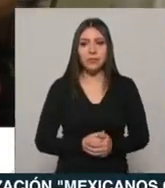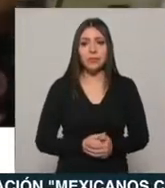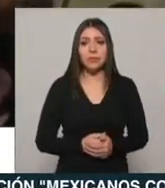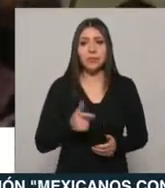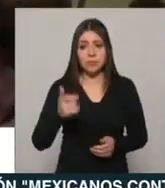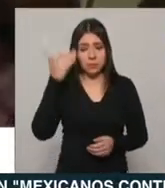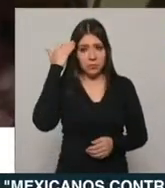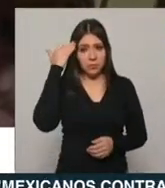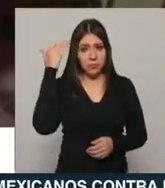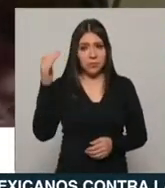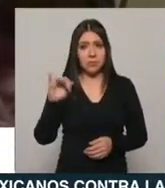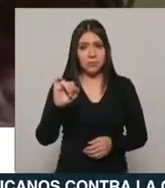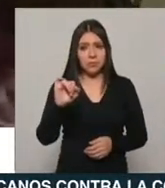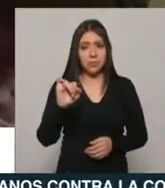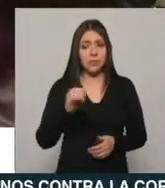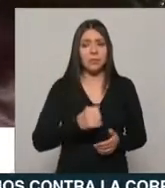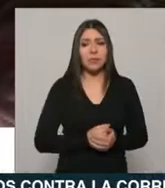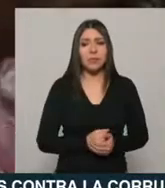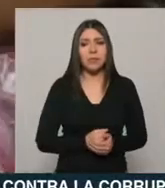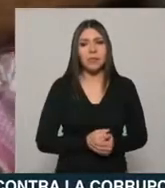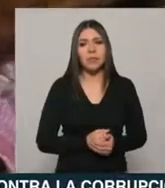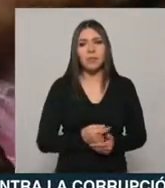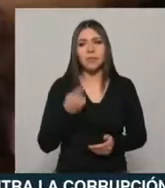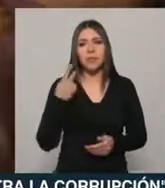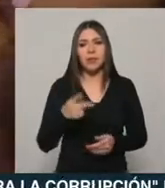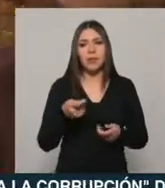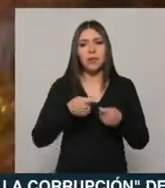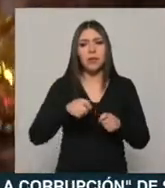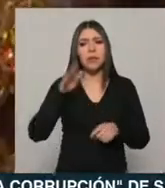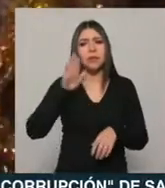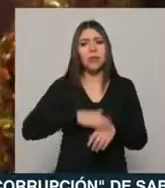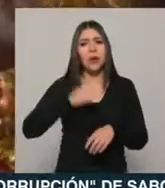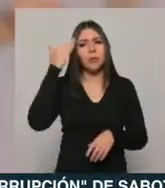tardado, pero es costura que dura.